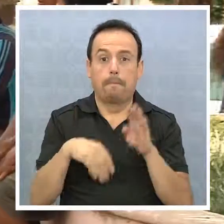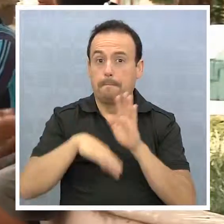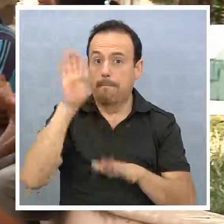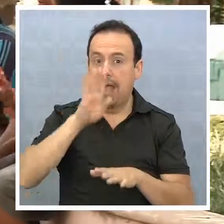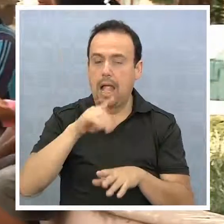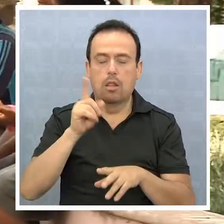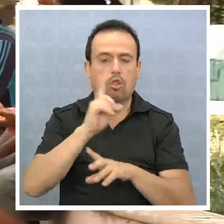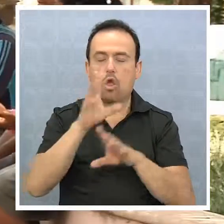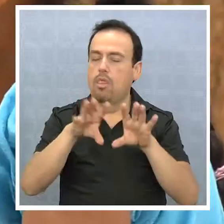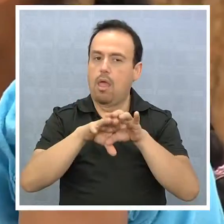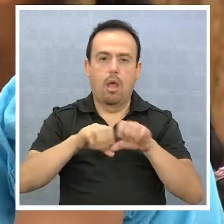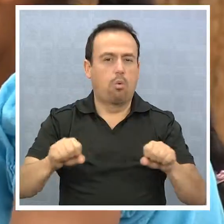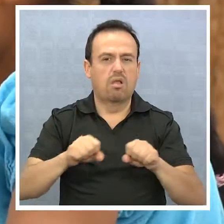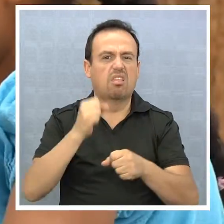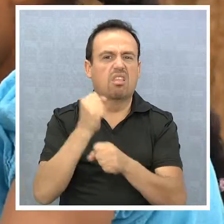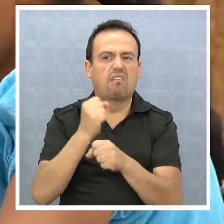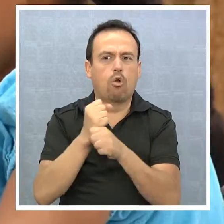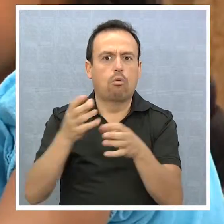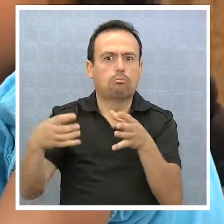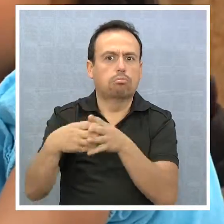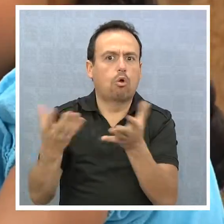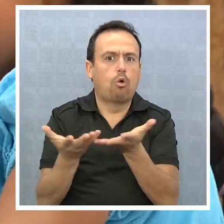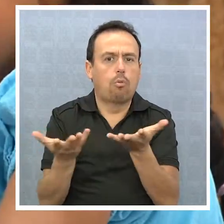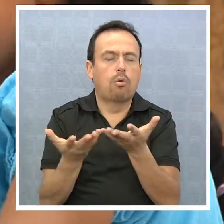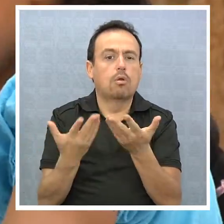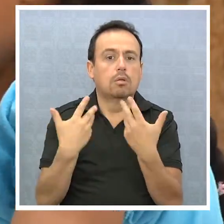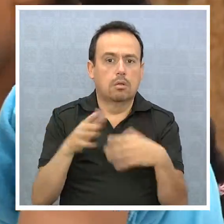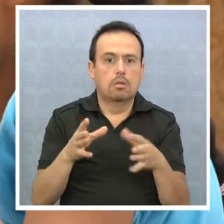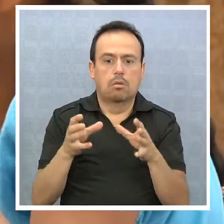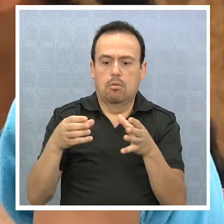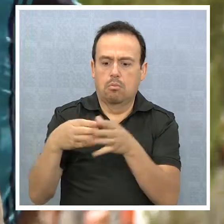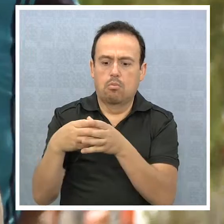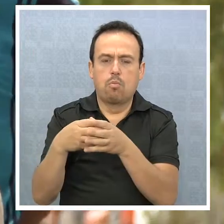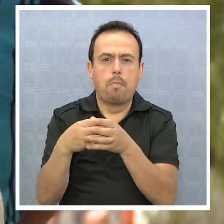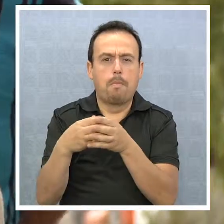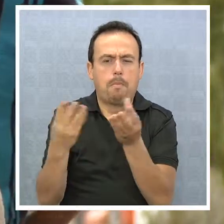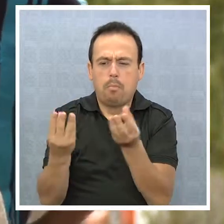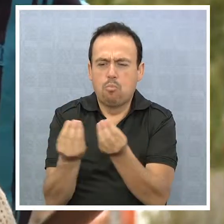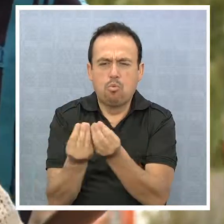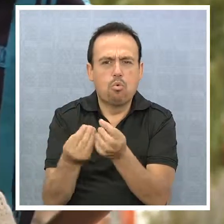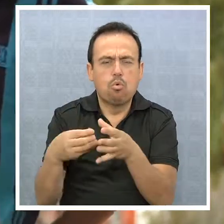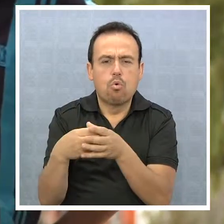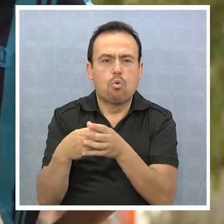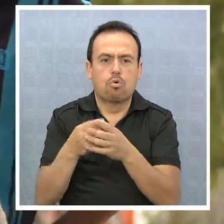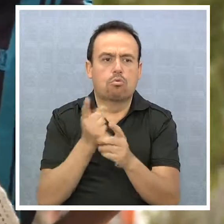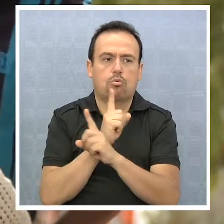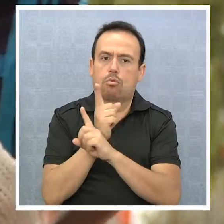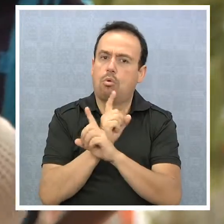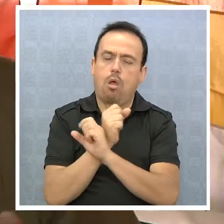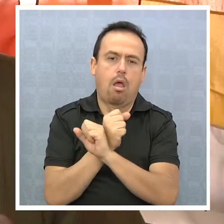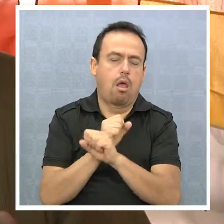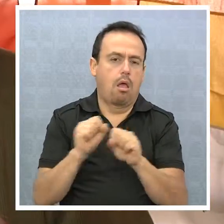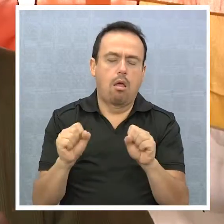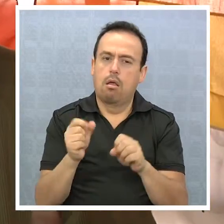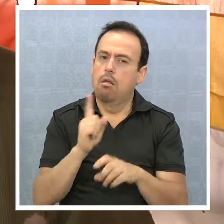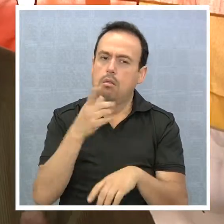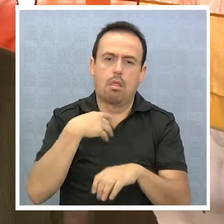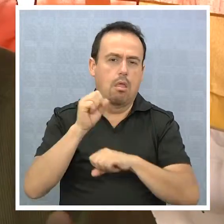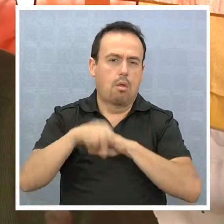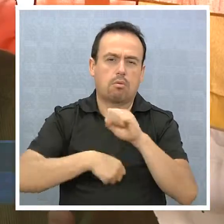la mayoría está en desacuerdo como se trabaja pero sin embargo se trabajó con la minoría entonces eso a nosotros no